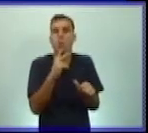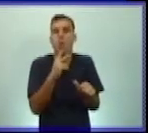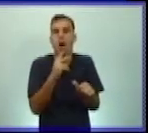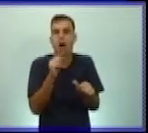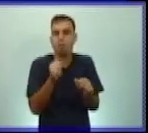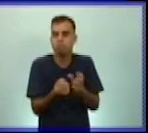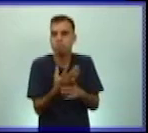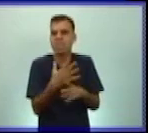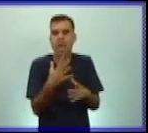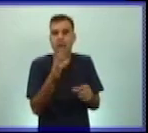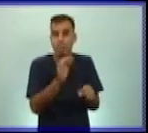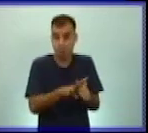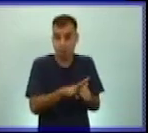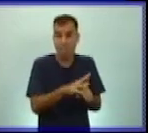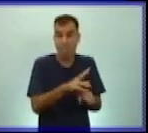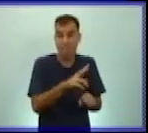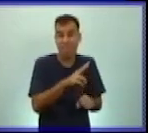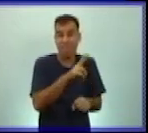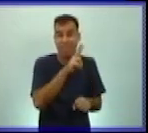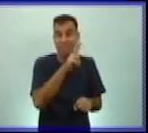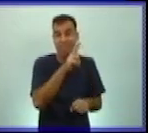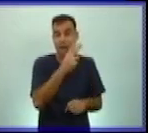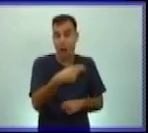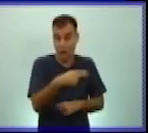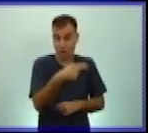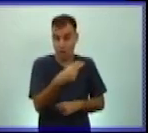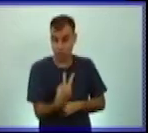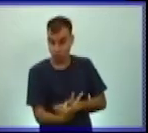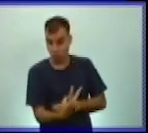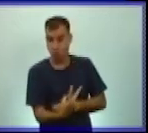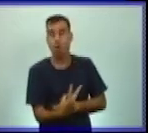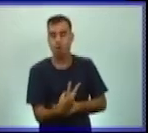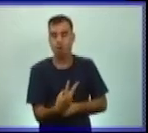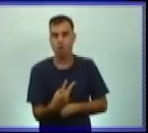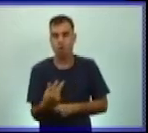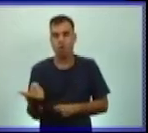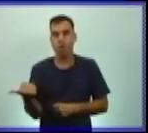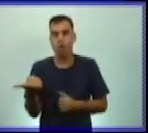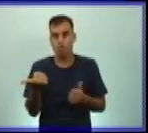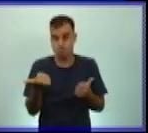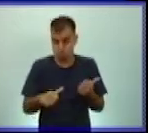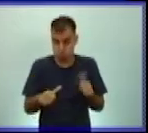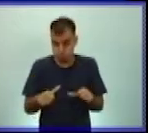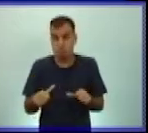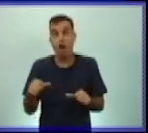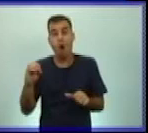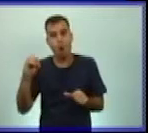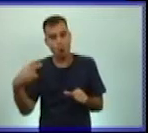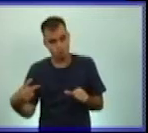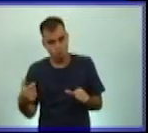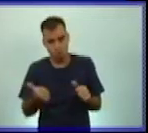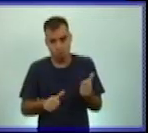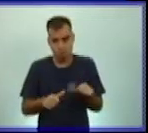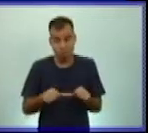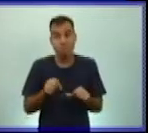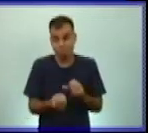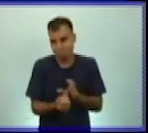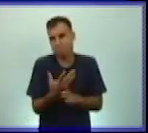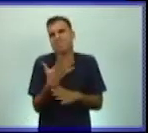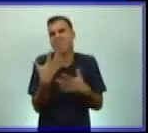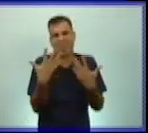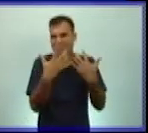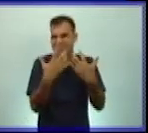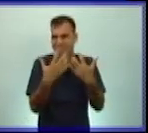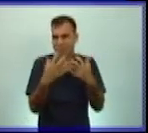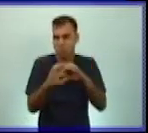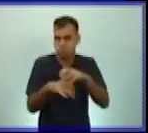partir del dihidrógeno en su reacción con el dioxígeno, que se forma agua. Bien, observen